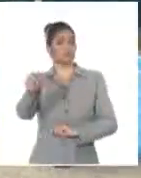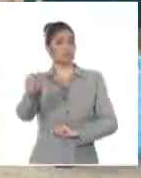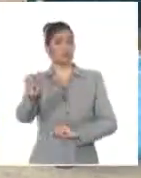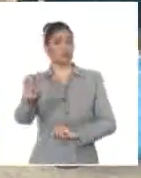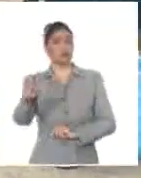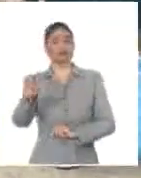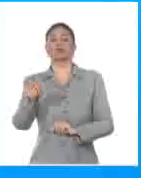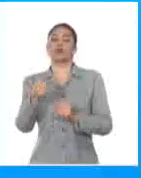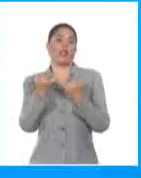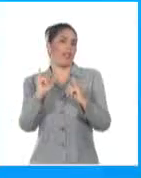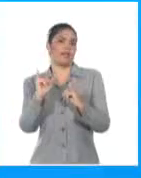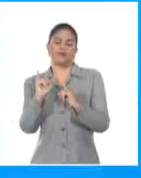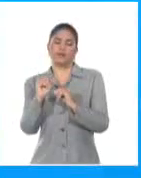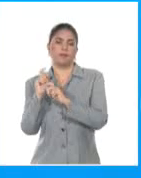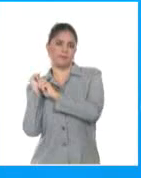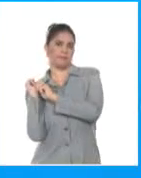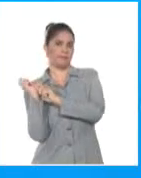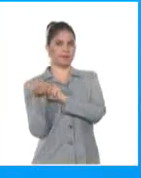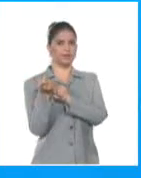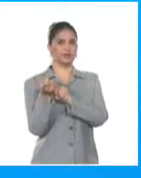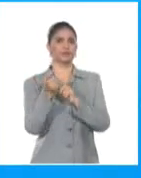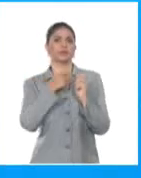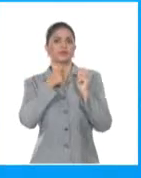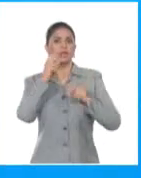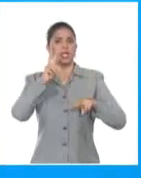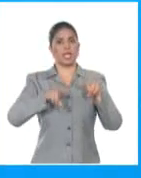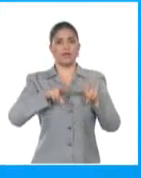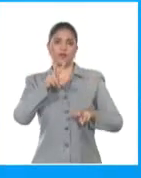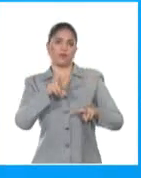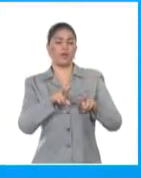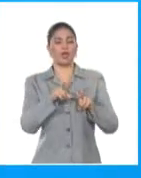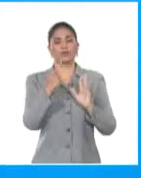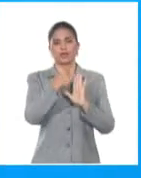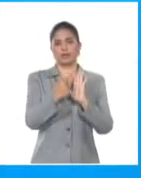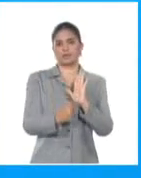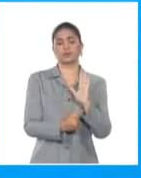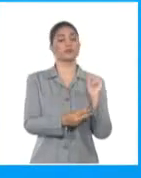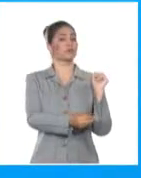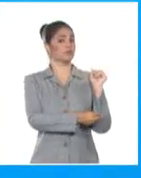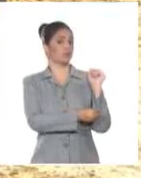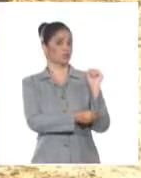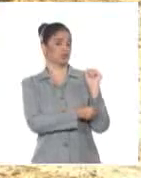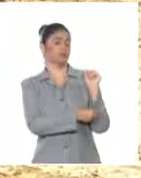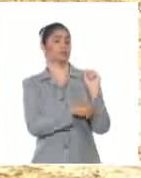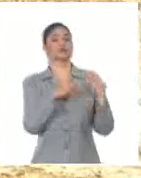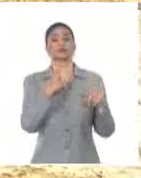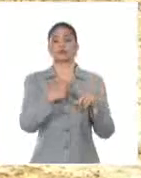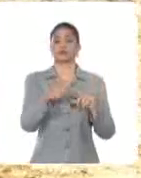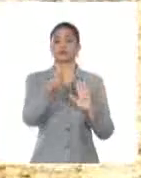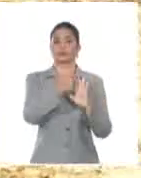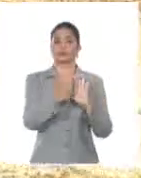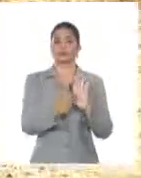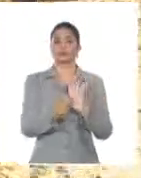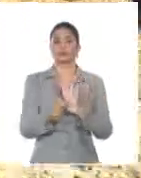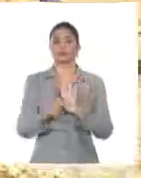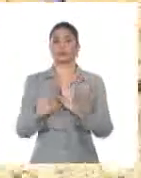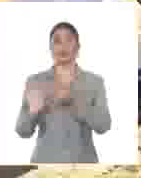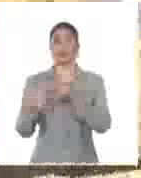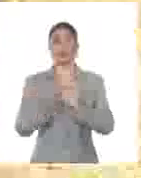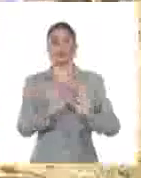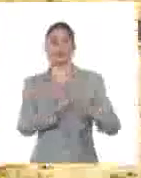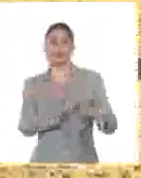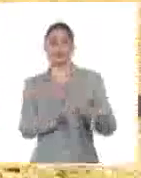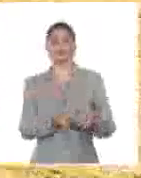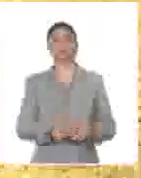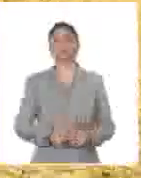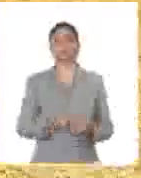libre donde también van a ser evaluados los elementos de potencia y los elementos de coordinativos del bateador. Muchísimas gracias a Humberto Guevara,